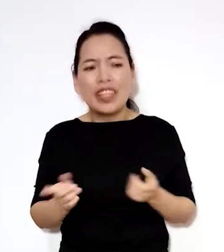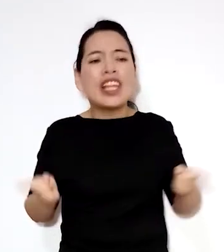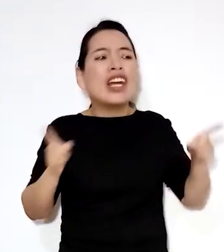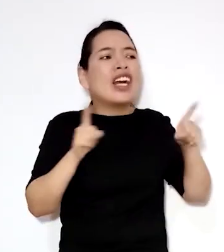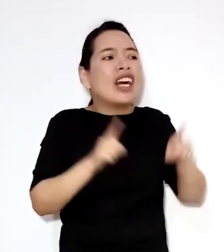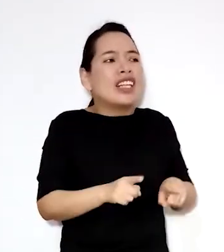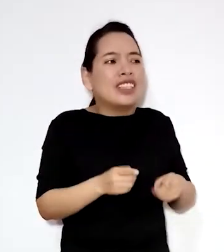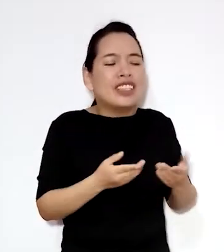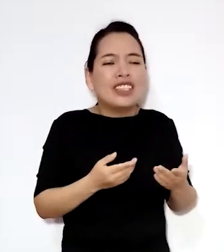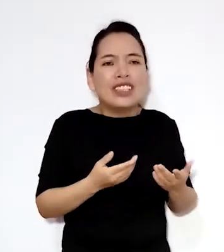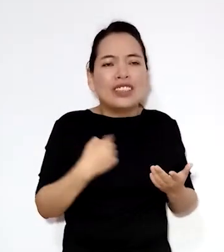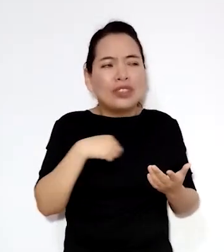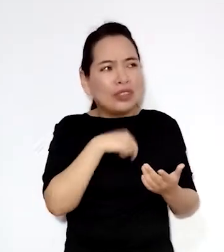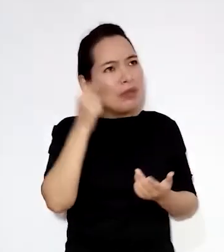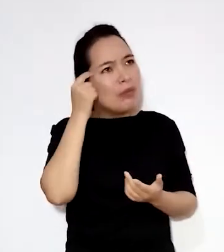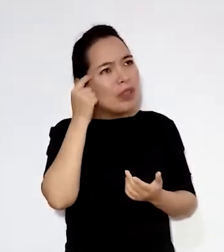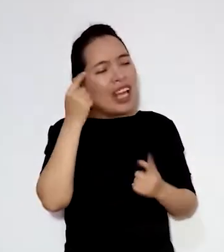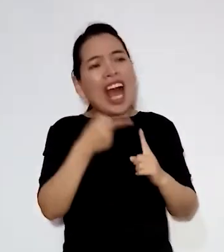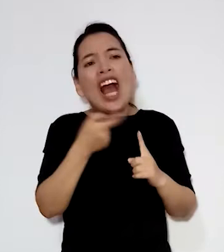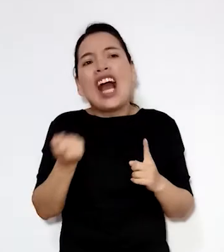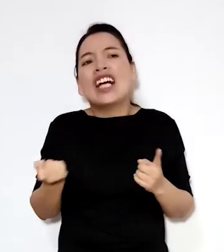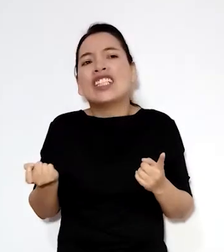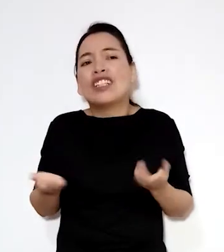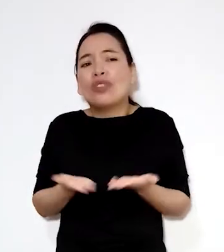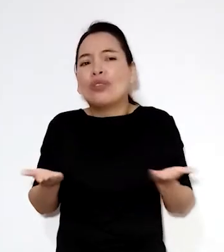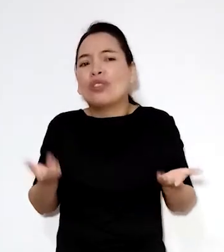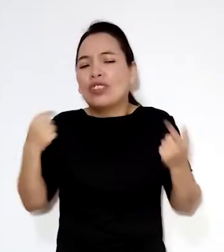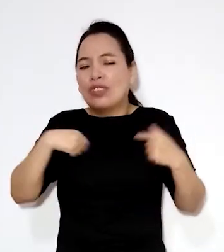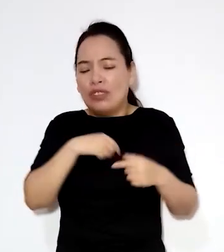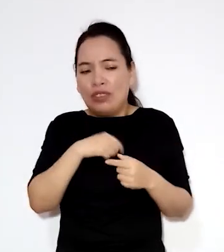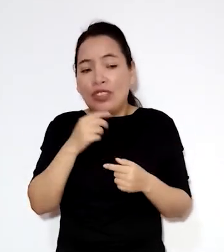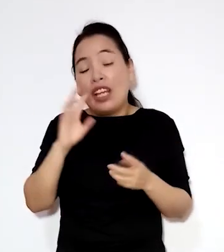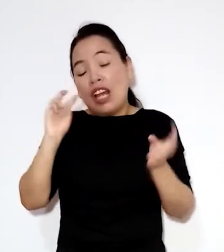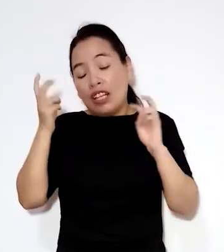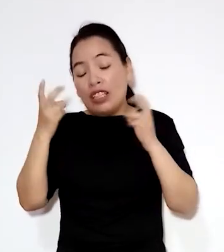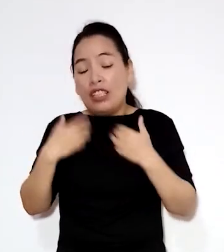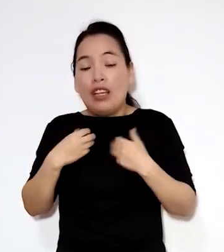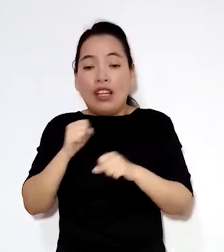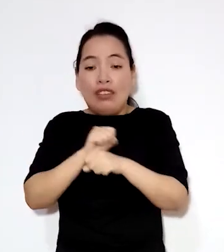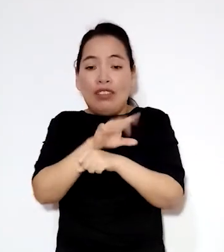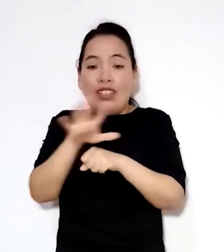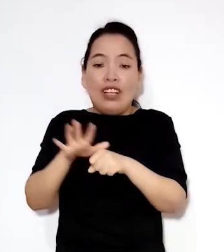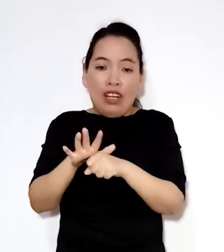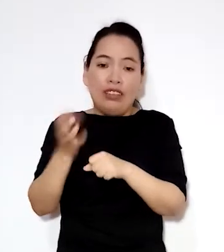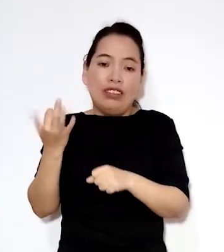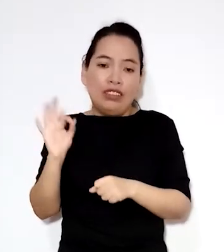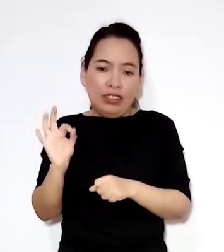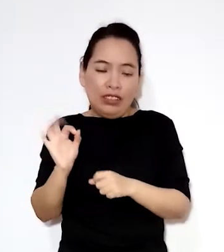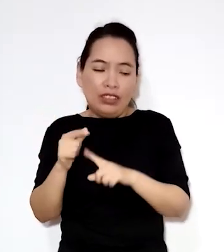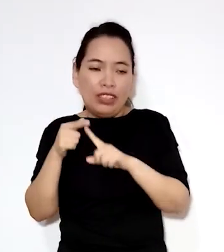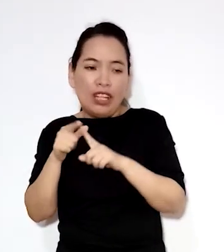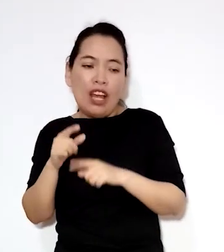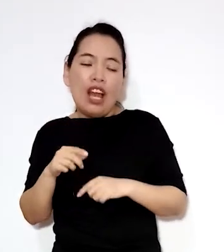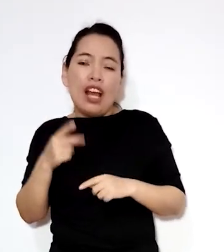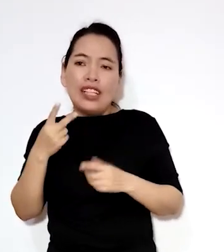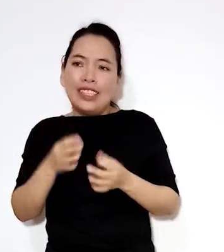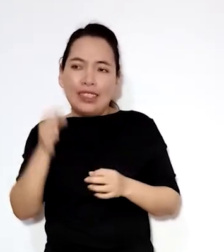que la reflexión debería ser, bueno, ¿hasta dónde? Y nuevamente con el ejemplo del